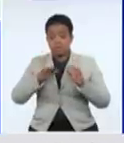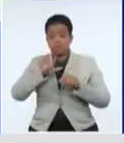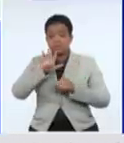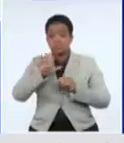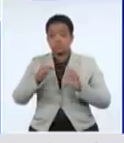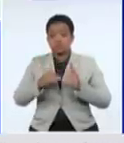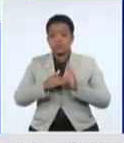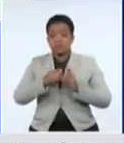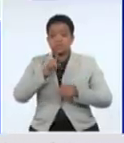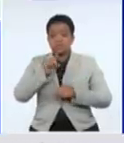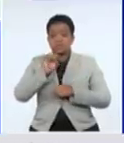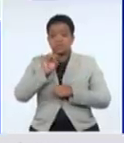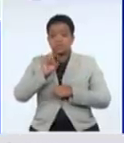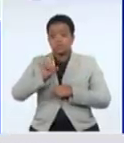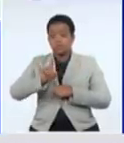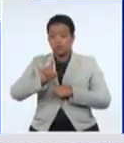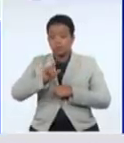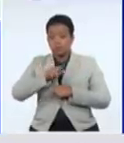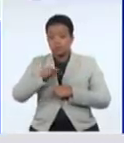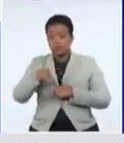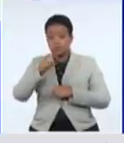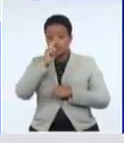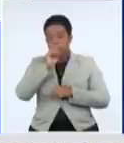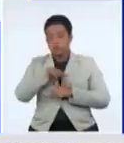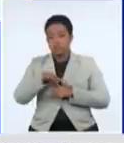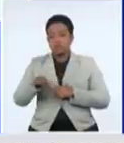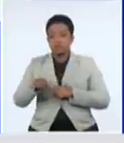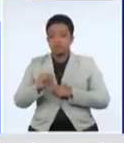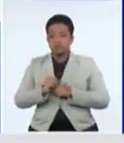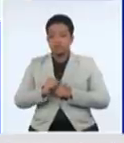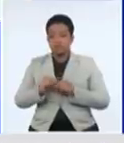5.179 pacientes pediátricos, promediando